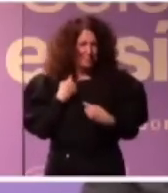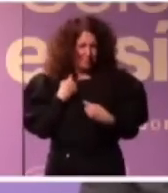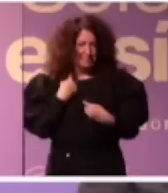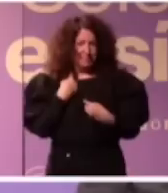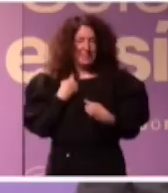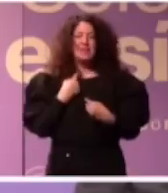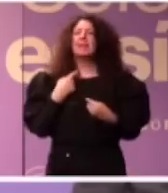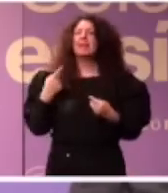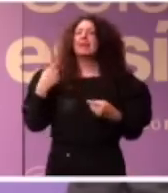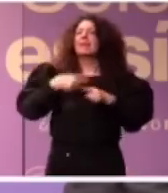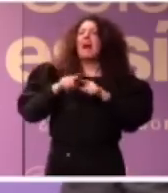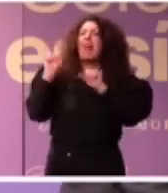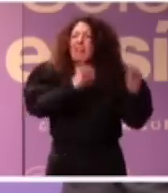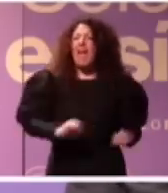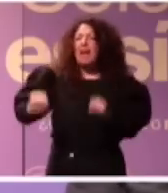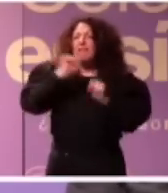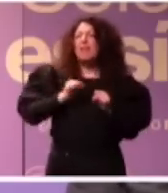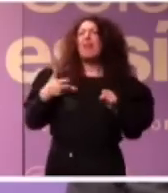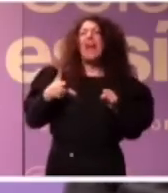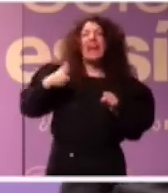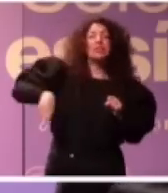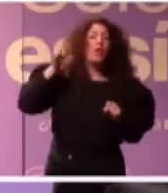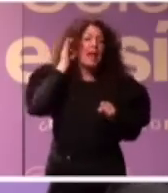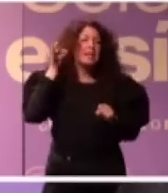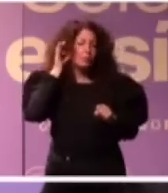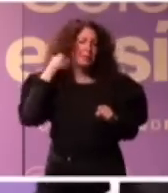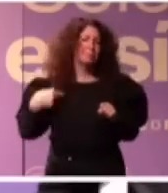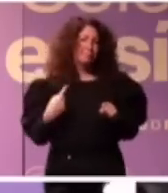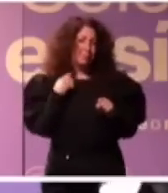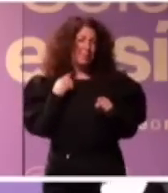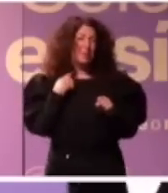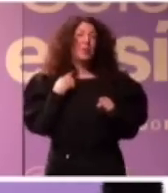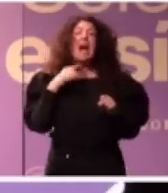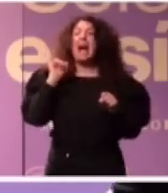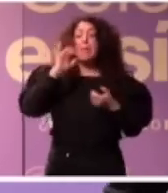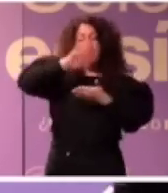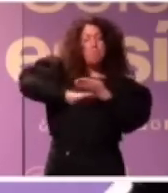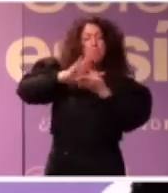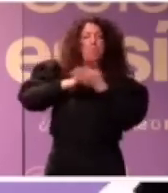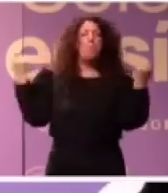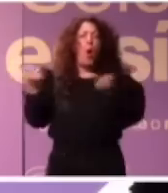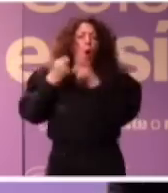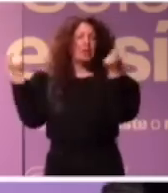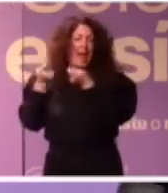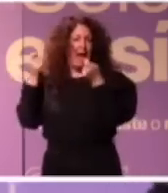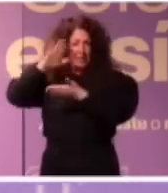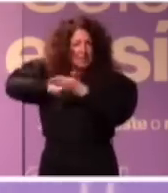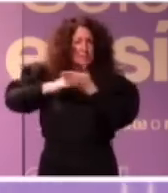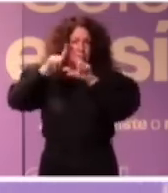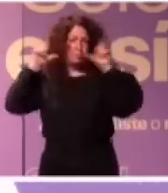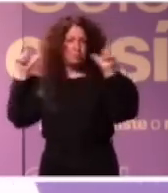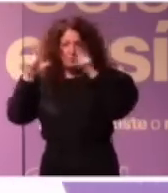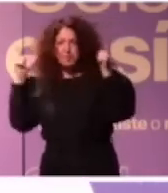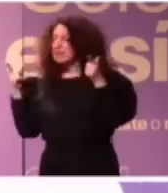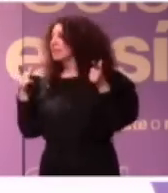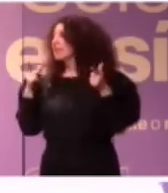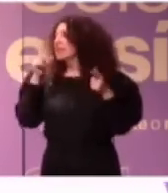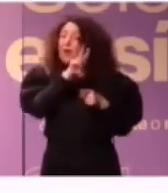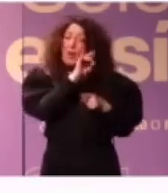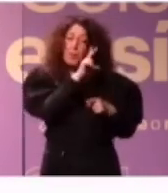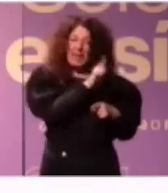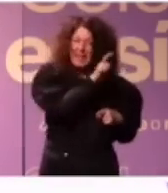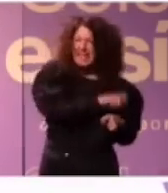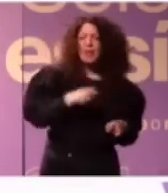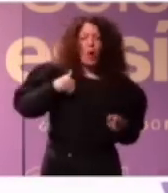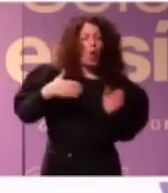que pagase con su vida haberse atrevido a defender los derechos de las mujeres? Pues hubo muchas portadas, y también, Vicky, muchas compañeras que